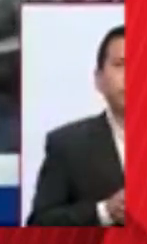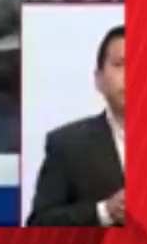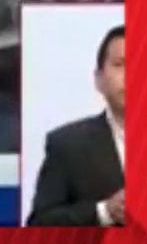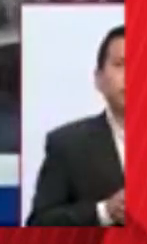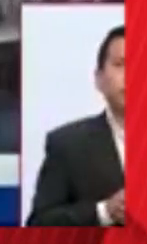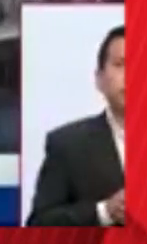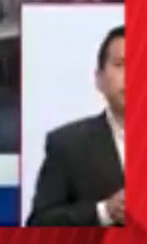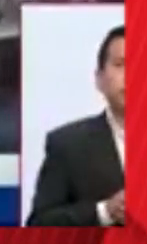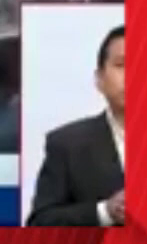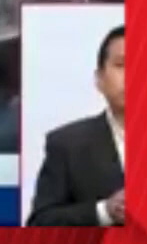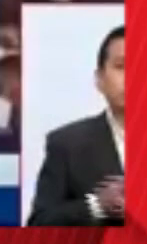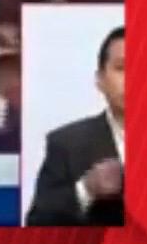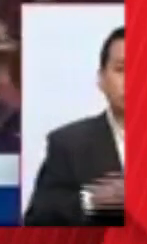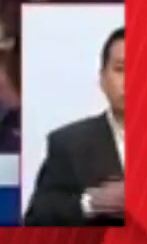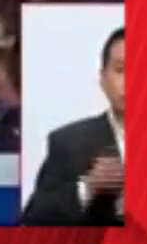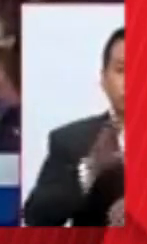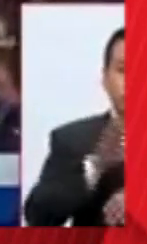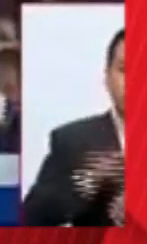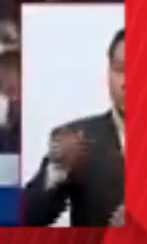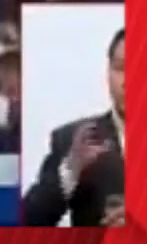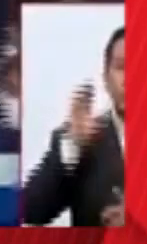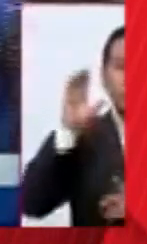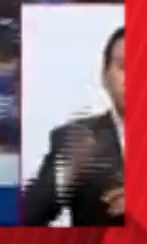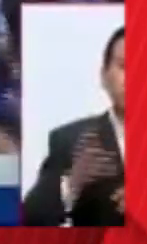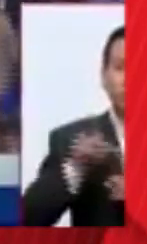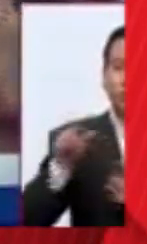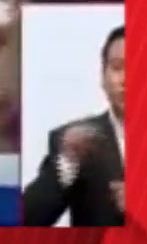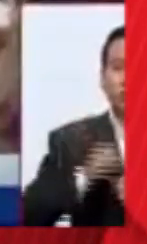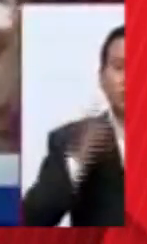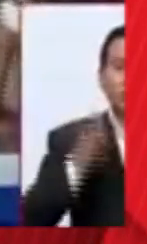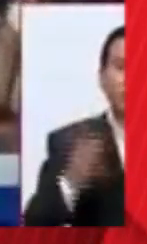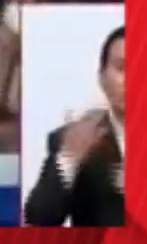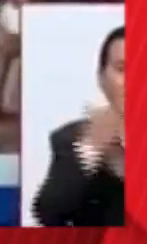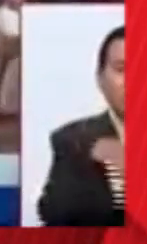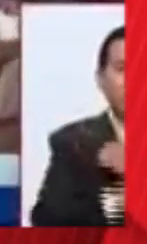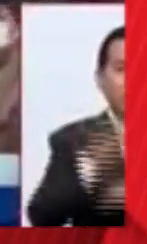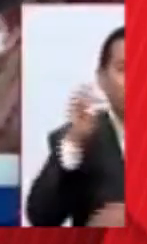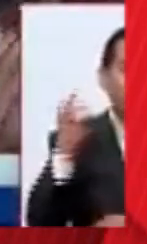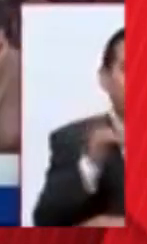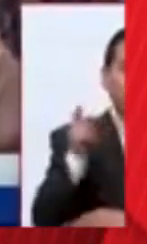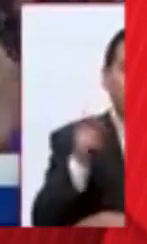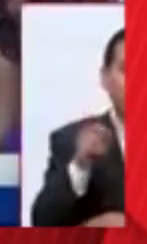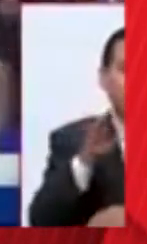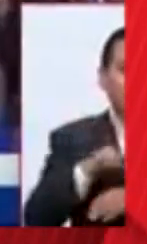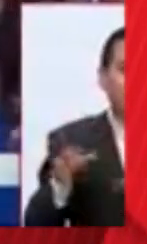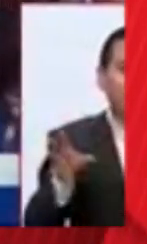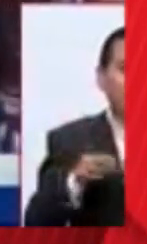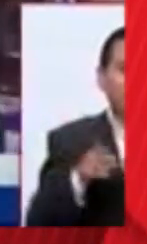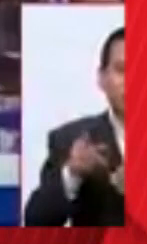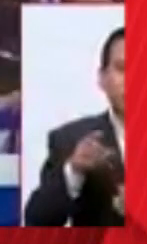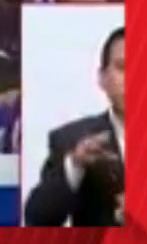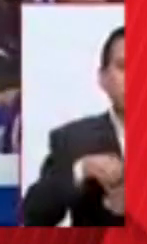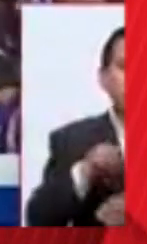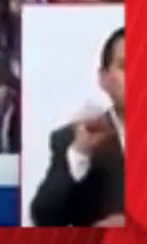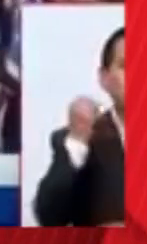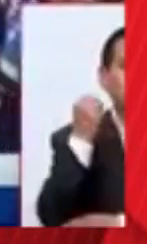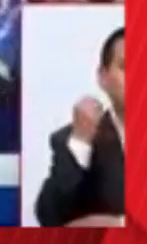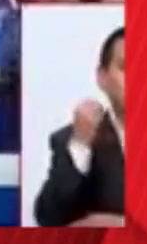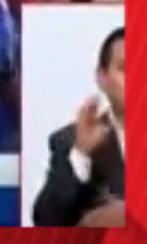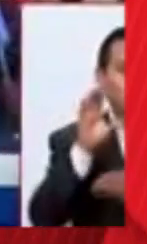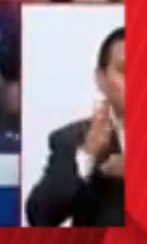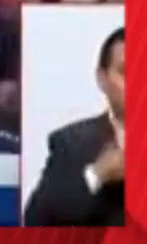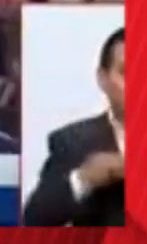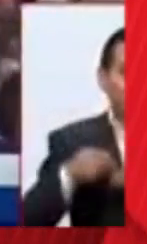estaba convocatoria de la Confederación Sindical Única de Trabajadores Campesinos de Bolivia en Sucre, Chuquisaca,